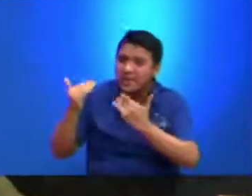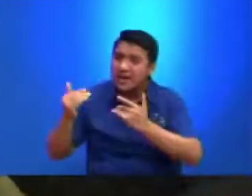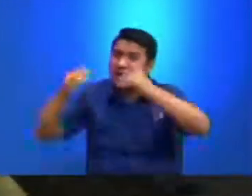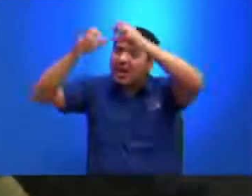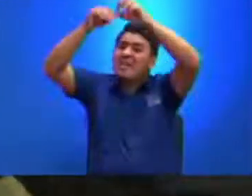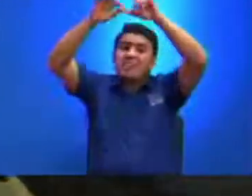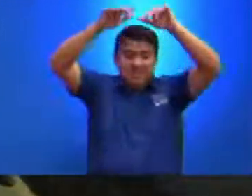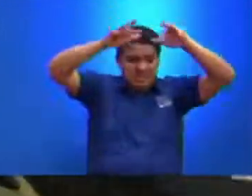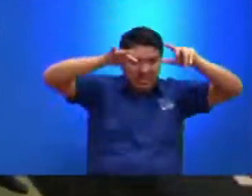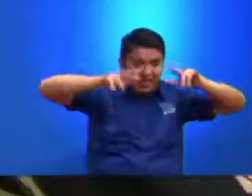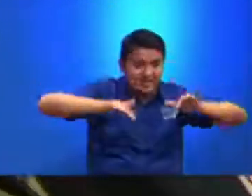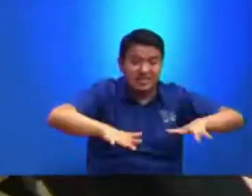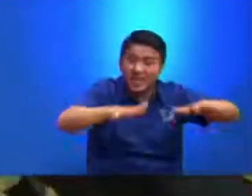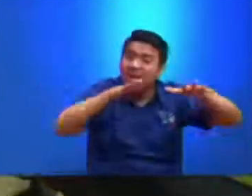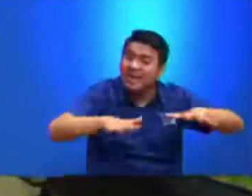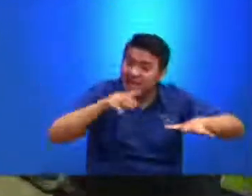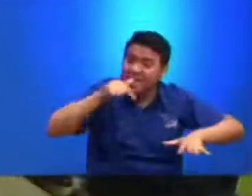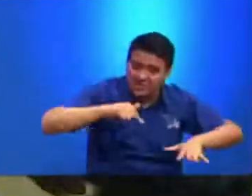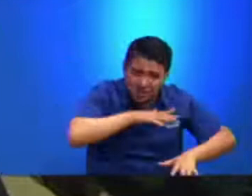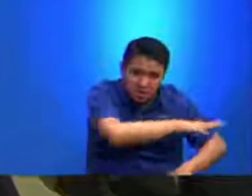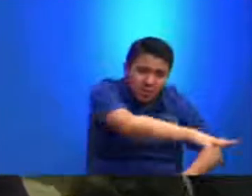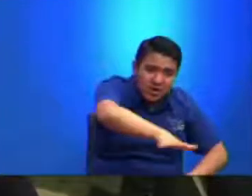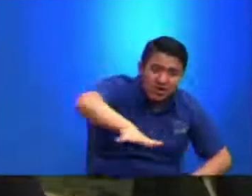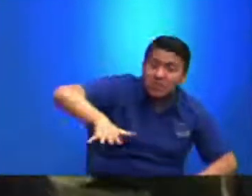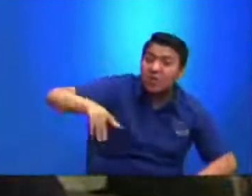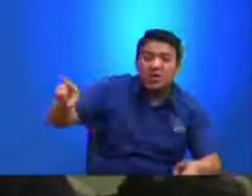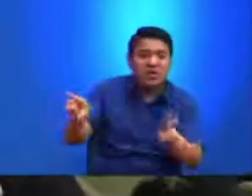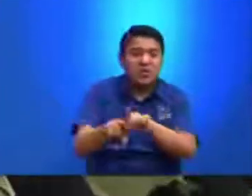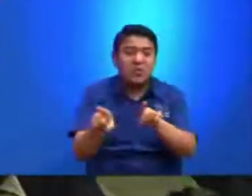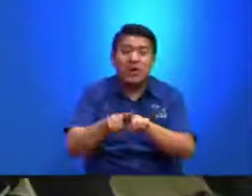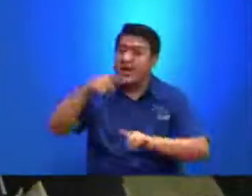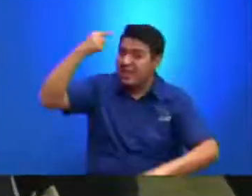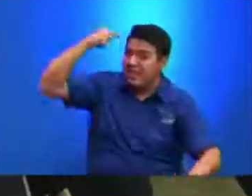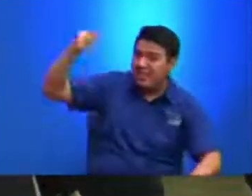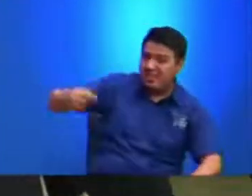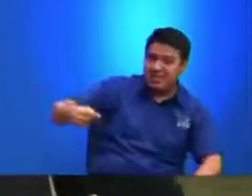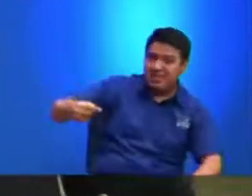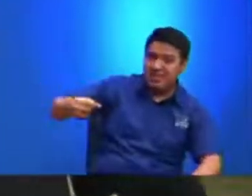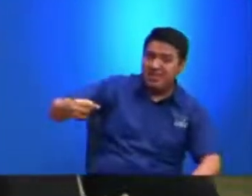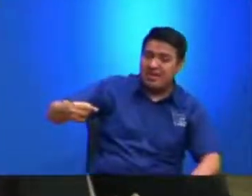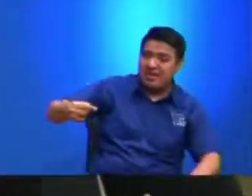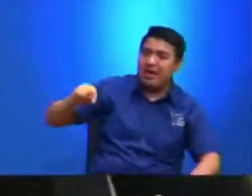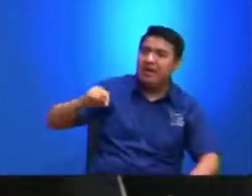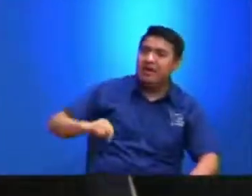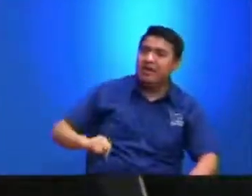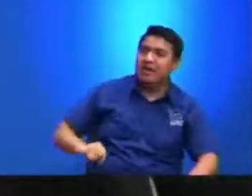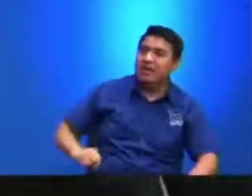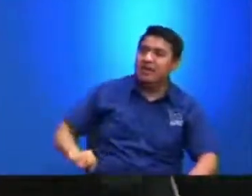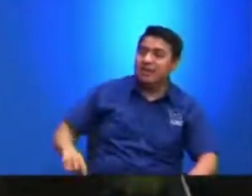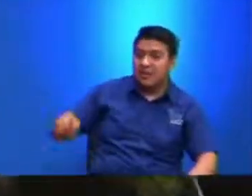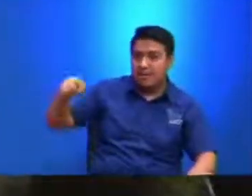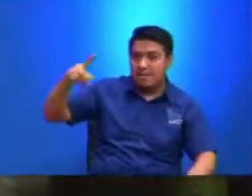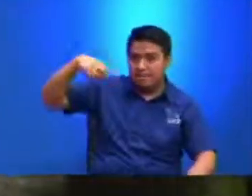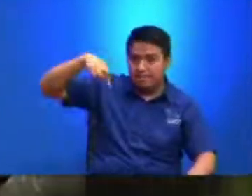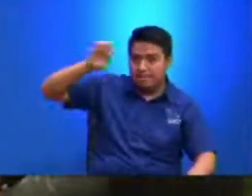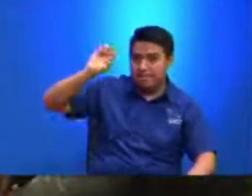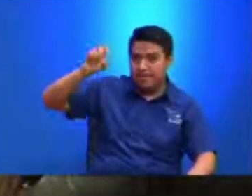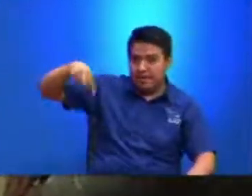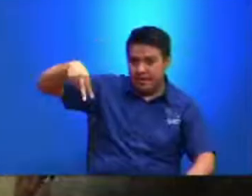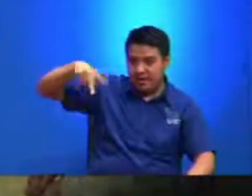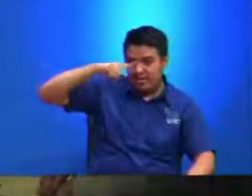tu pueblo, Señor. Como aquel día en el aposento alto, Señor. Espíritu